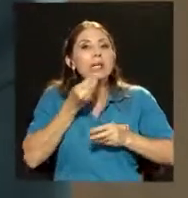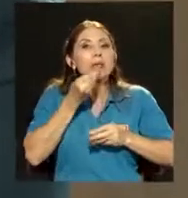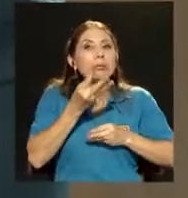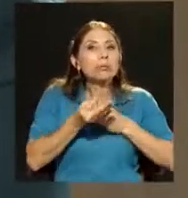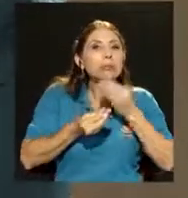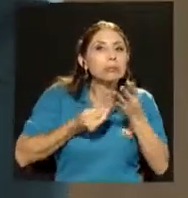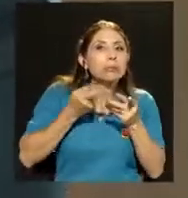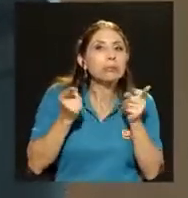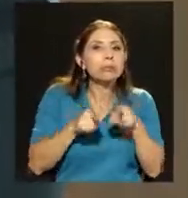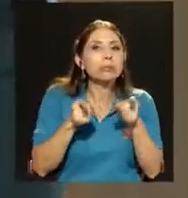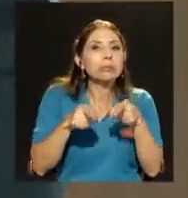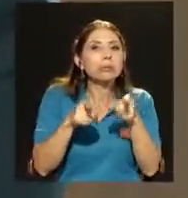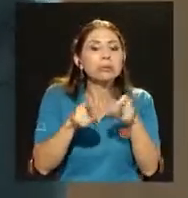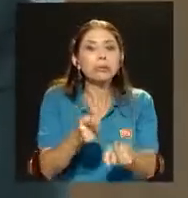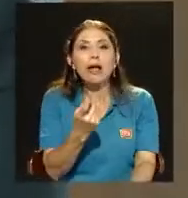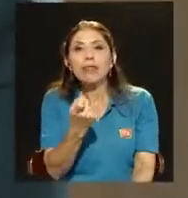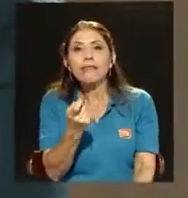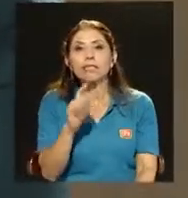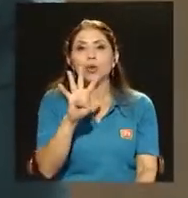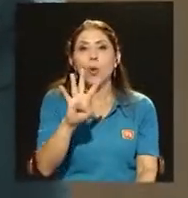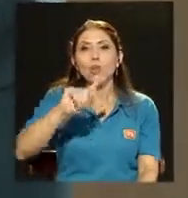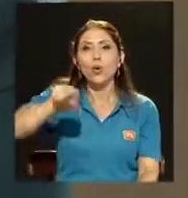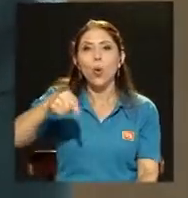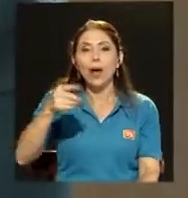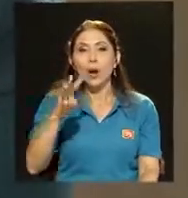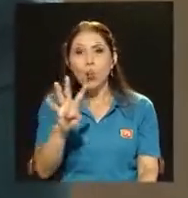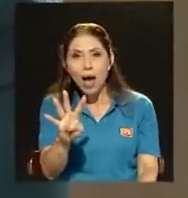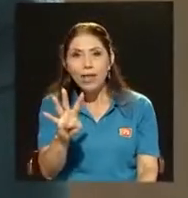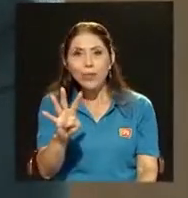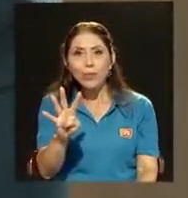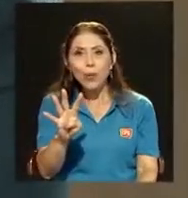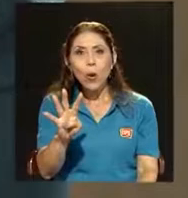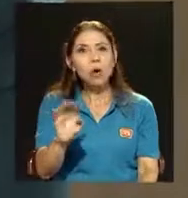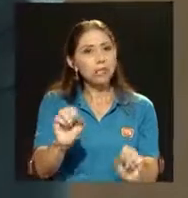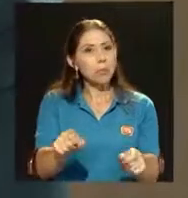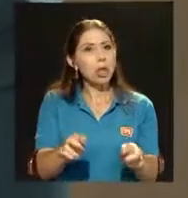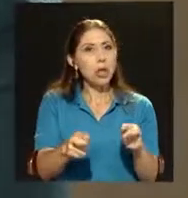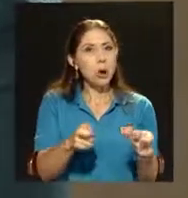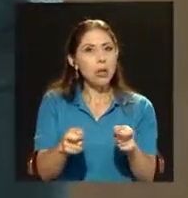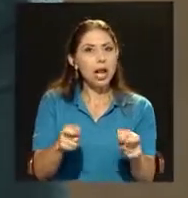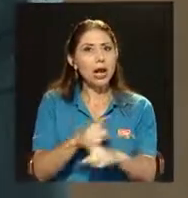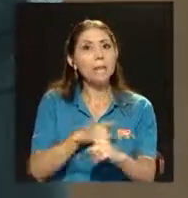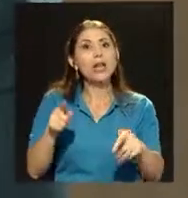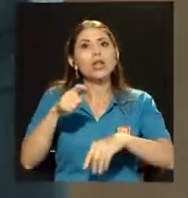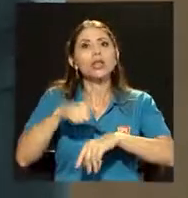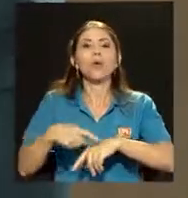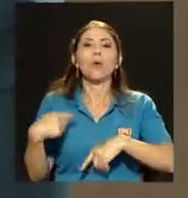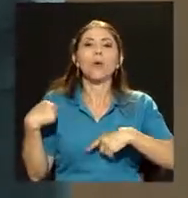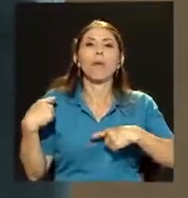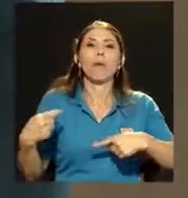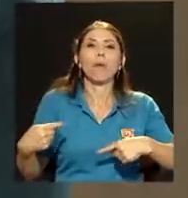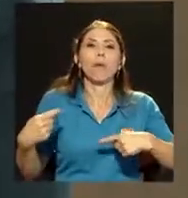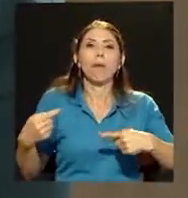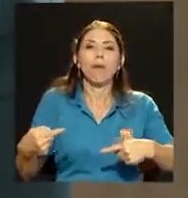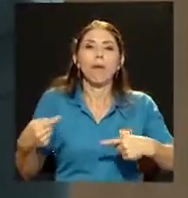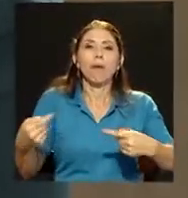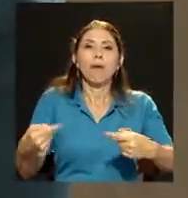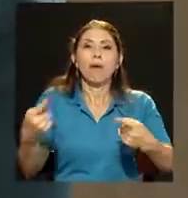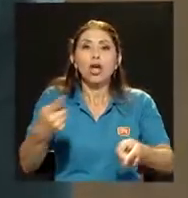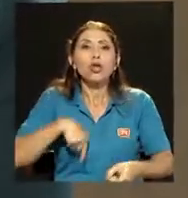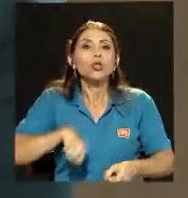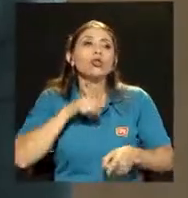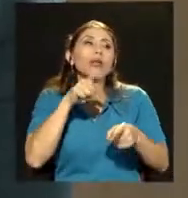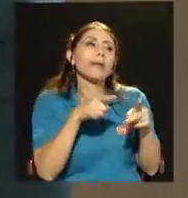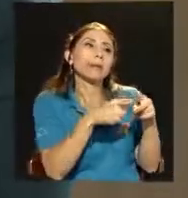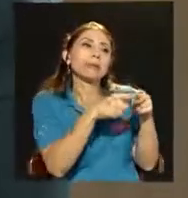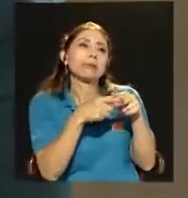del 4,4 por ahí, ¿verdad? Totalmente manejable, pero conforme pasa el tiempo, como tenemos que endeudarnos